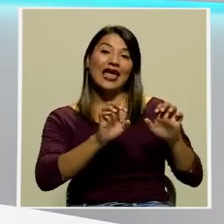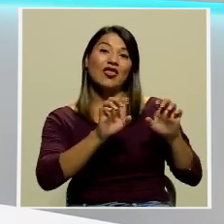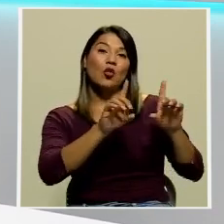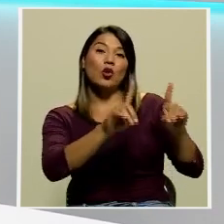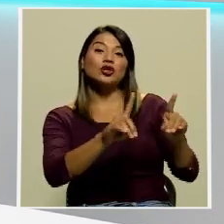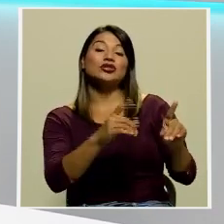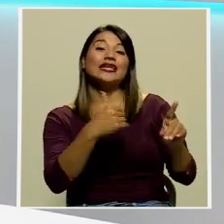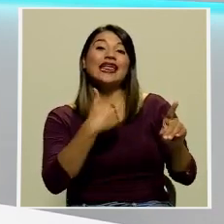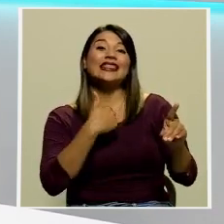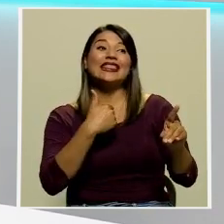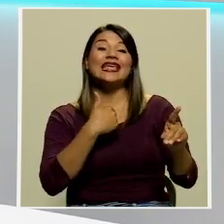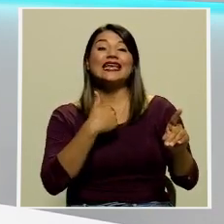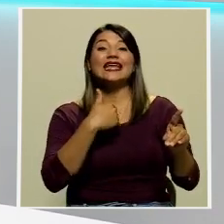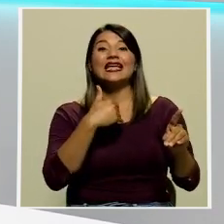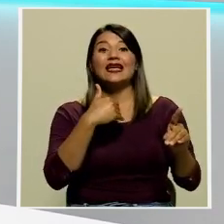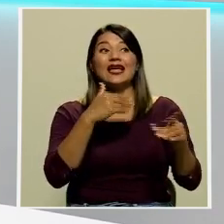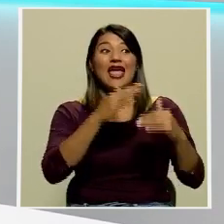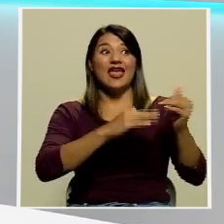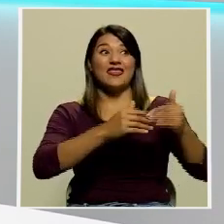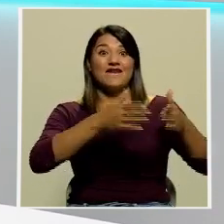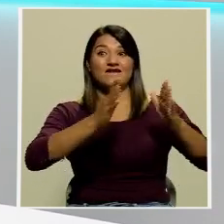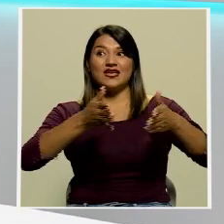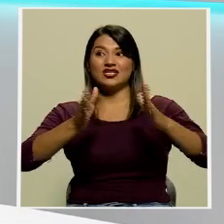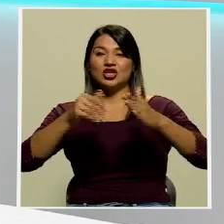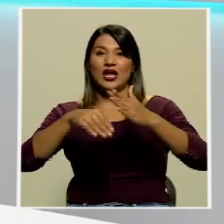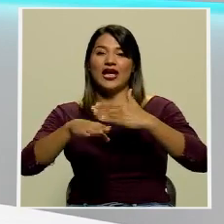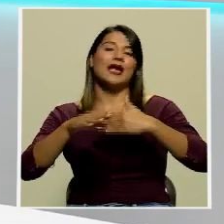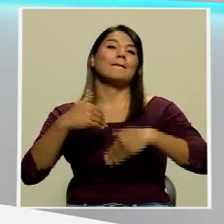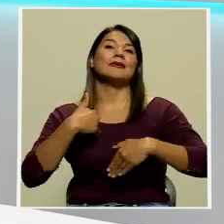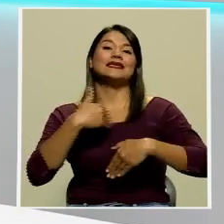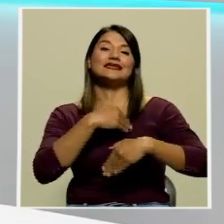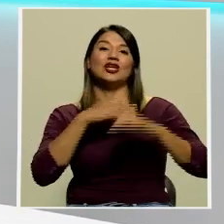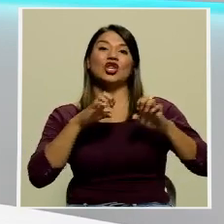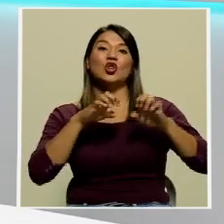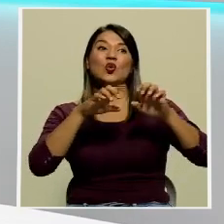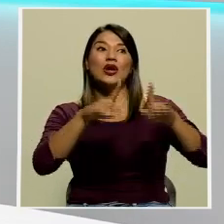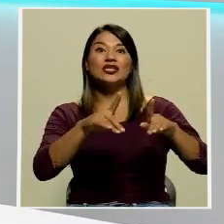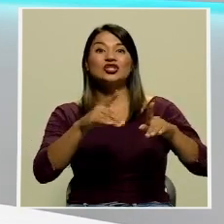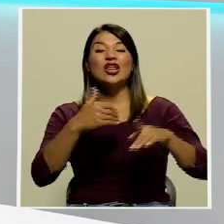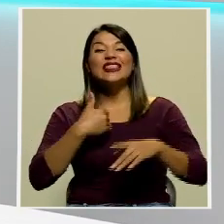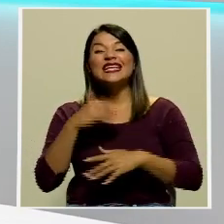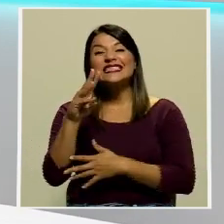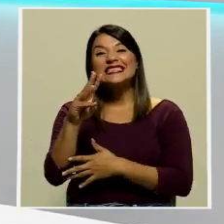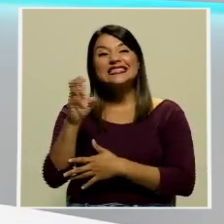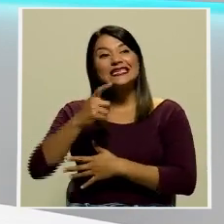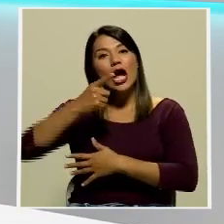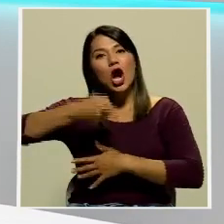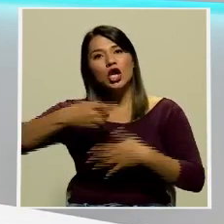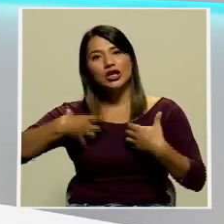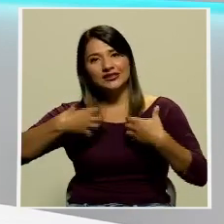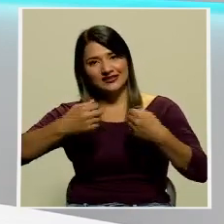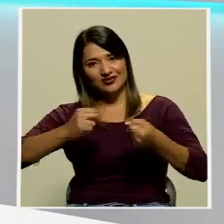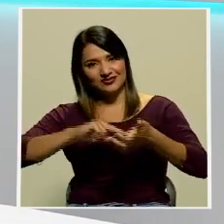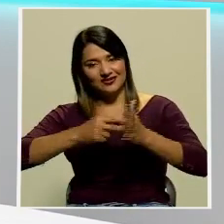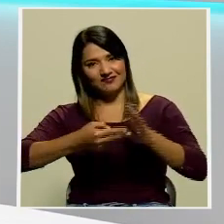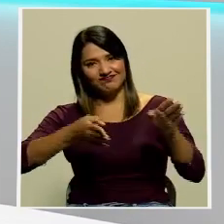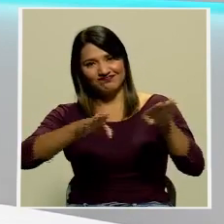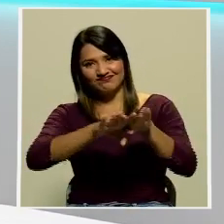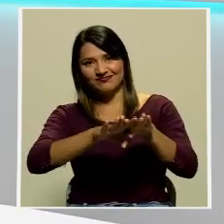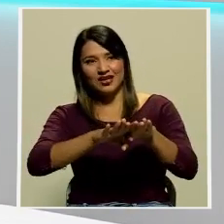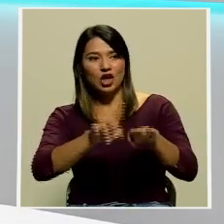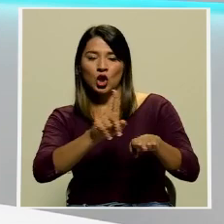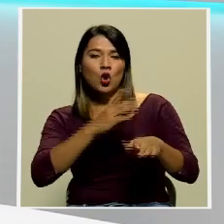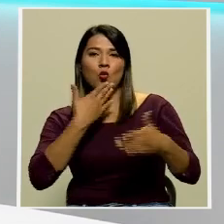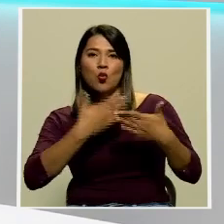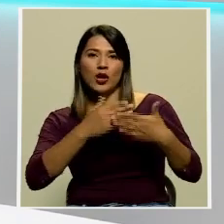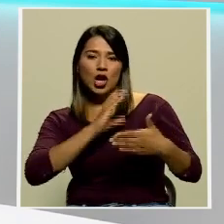600 órdenes sanitarias, edificios escolares en pésimo estado, escuelas y colegios sin agua